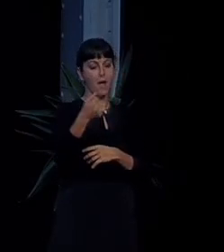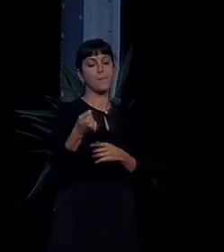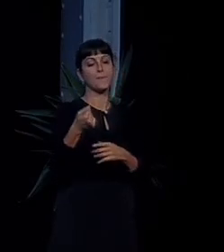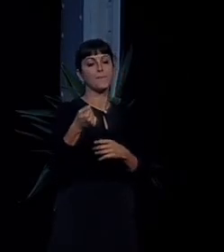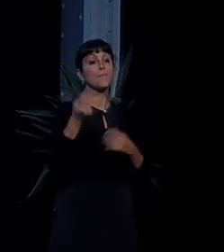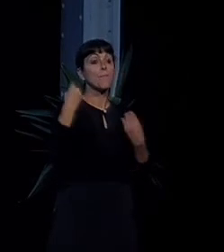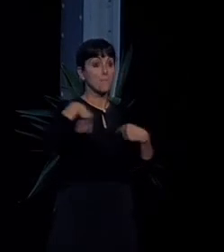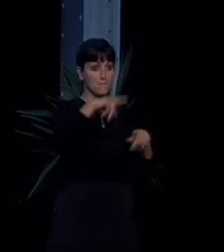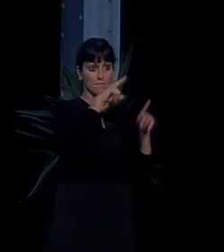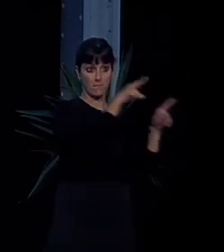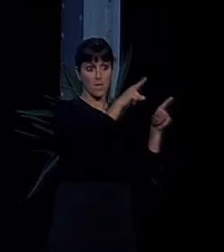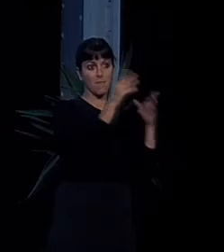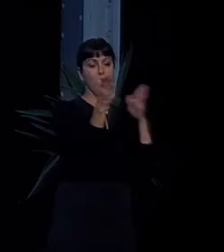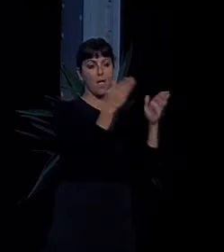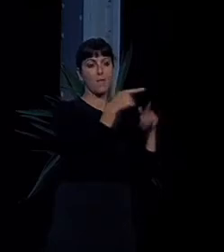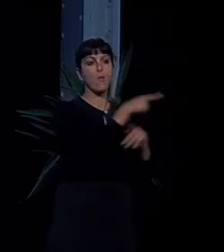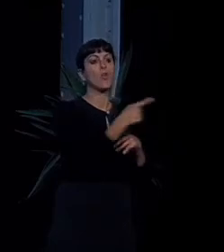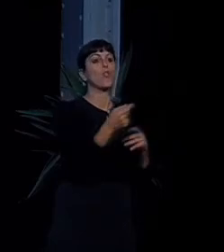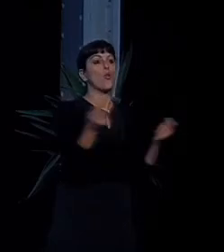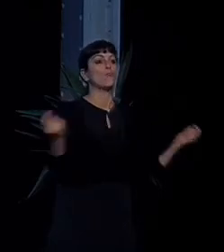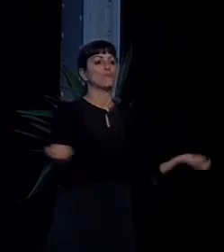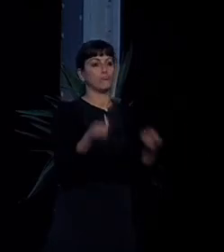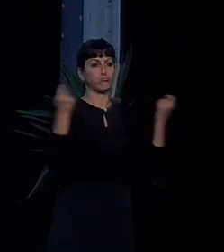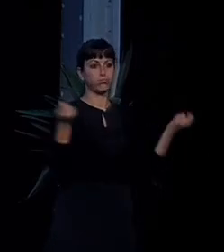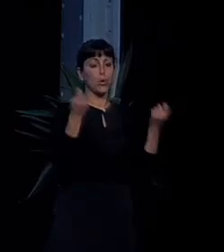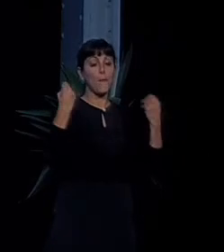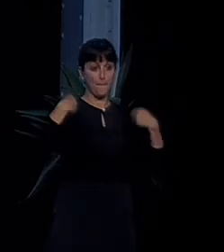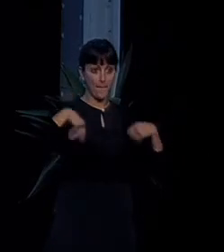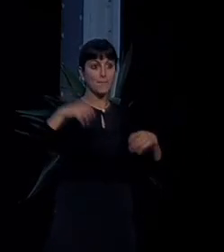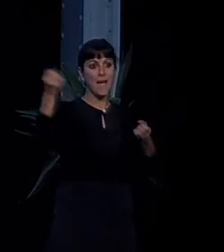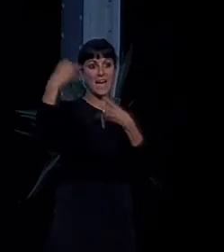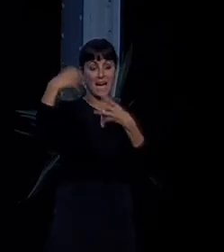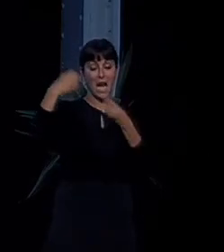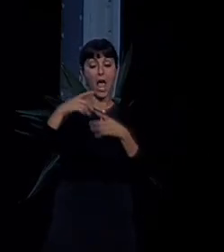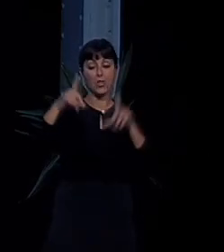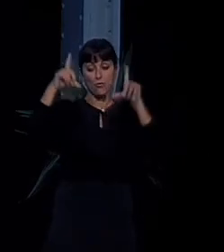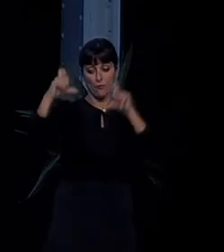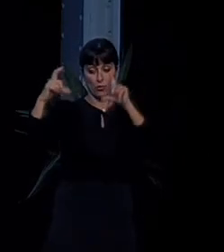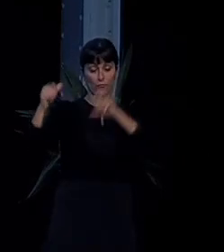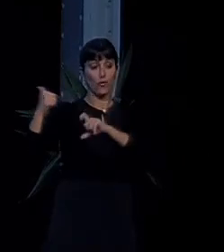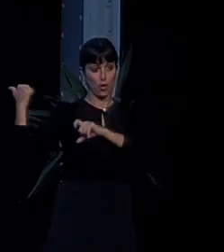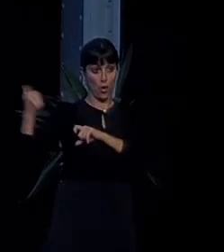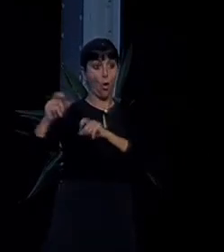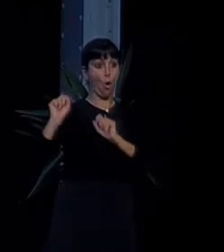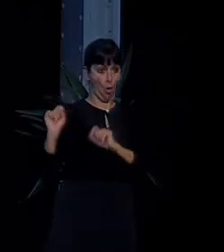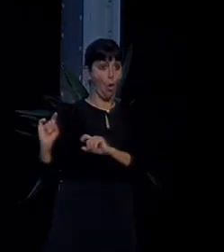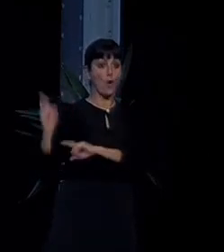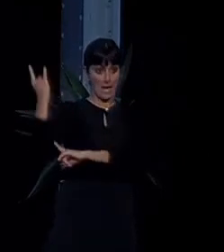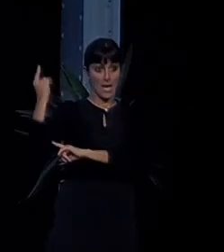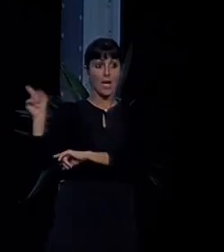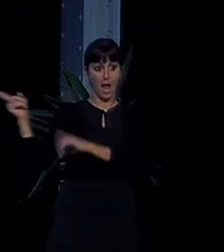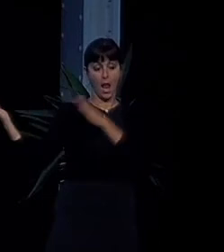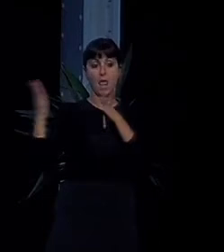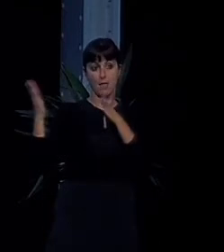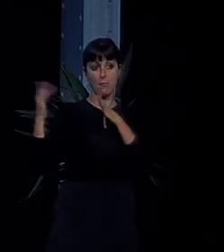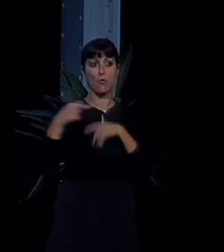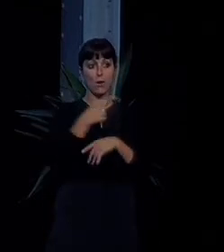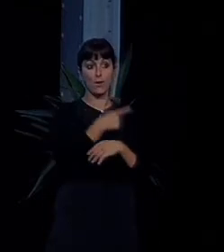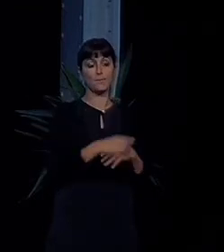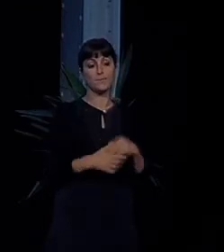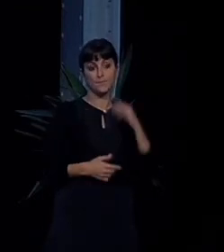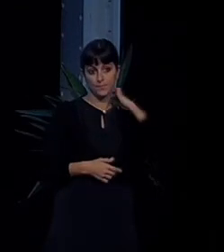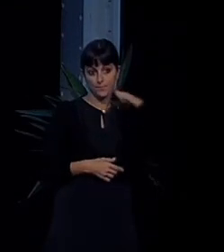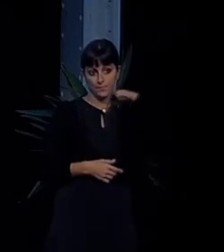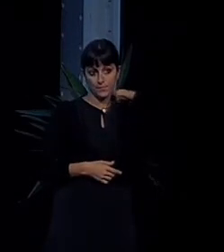del caso, de los relatos que se estaban publicando, esas son fotografías originales de la época, lo que se da cuenta es